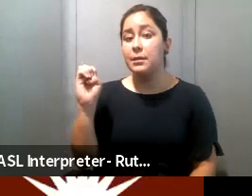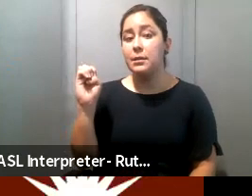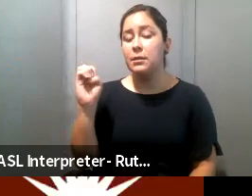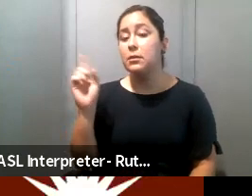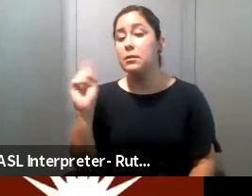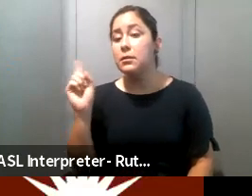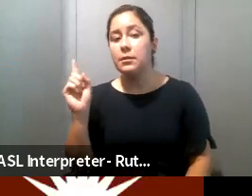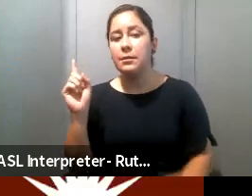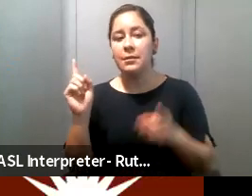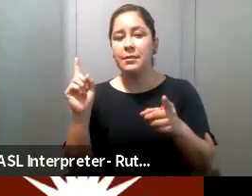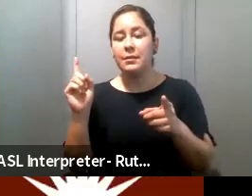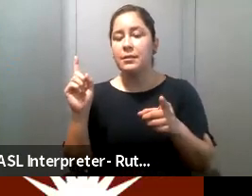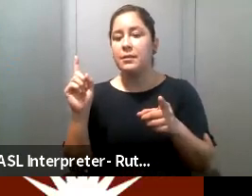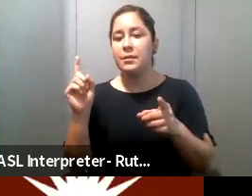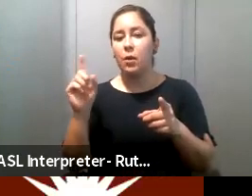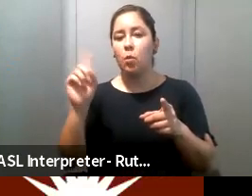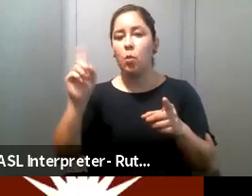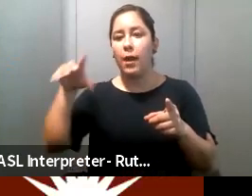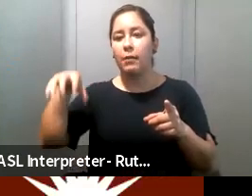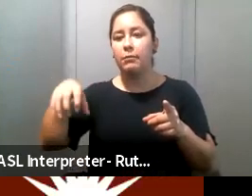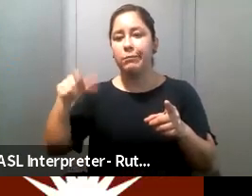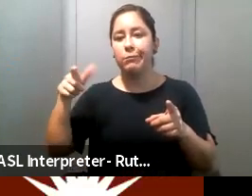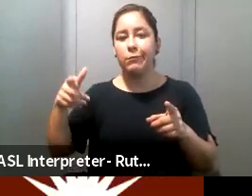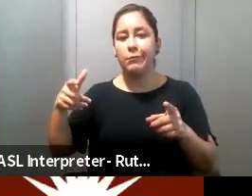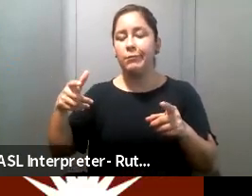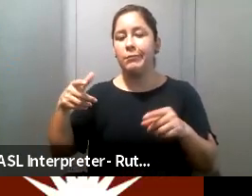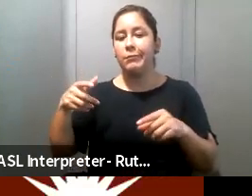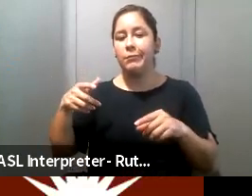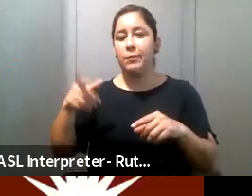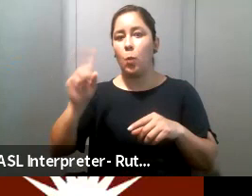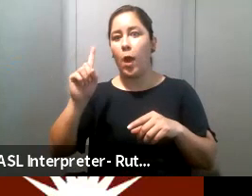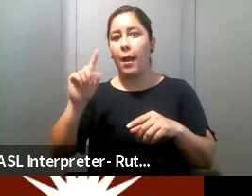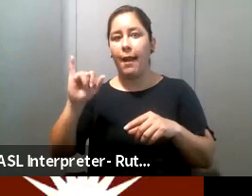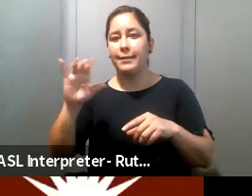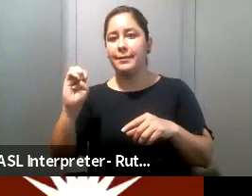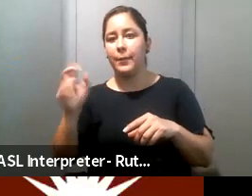frecuentemente, y esto conlleva a que pues tardemos más en darle una